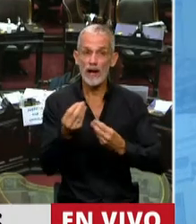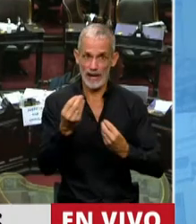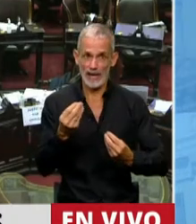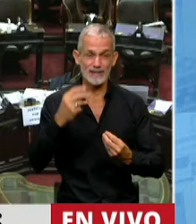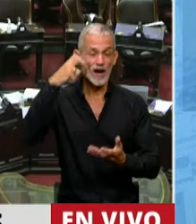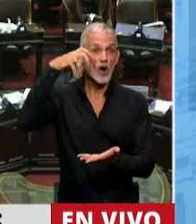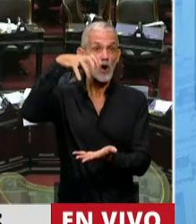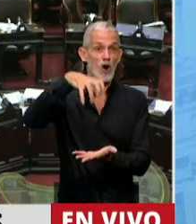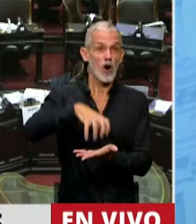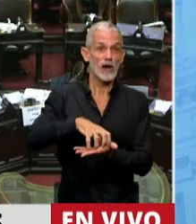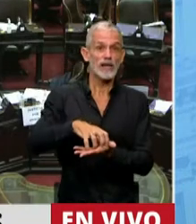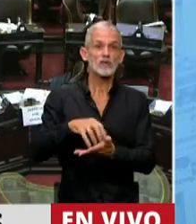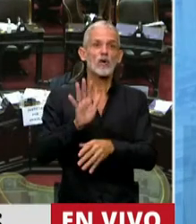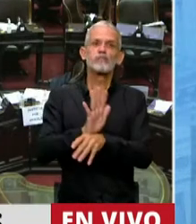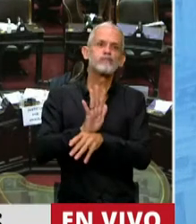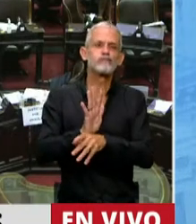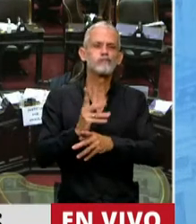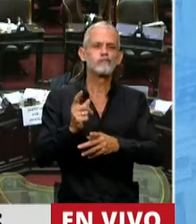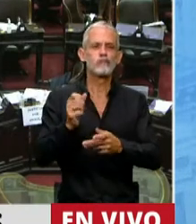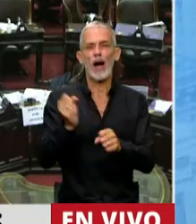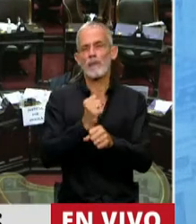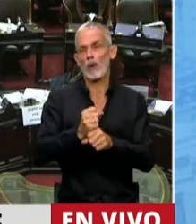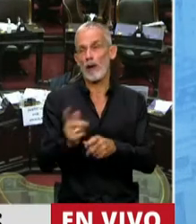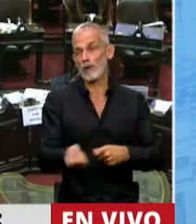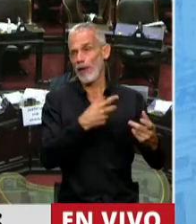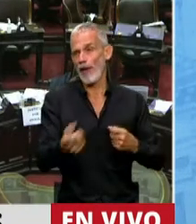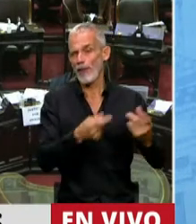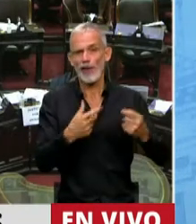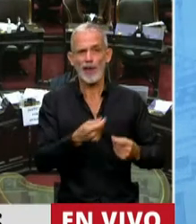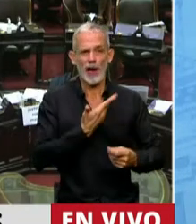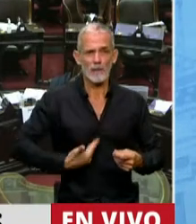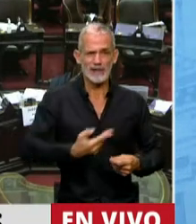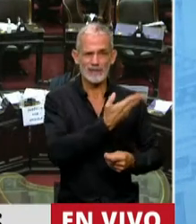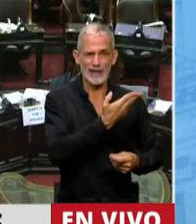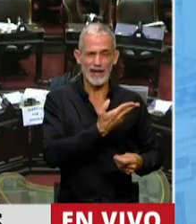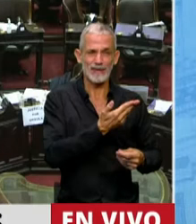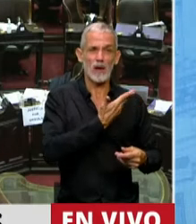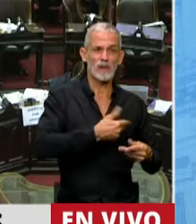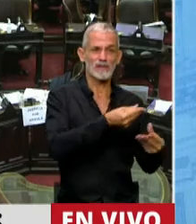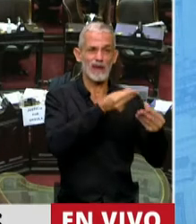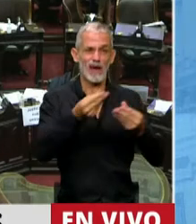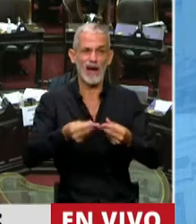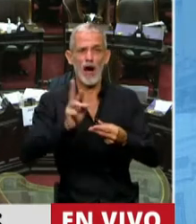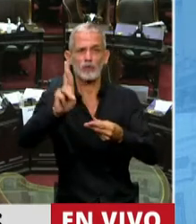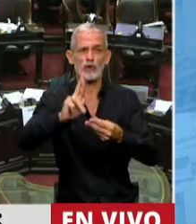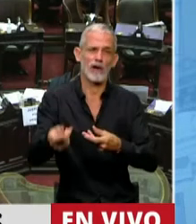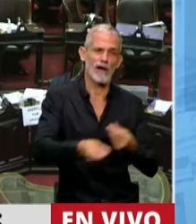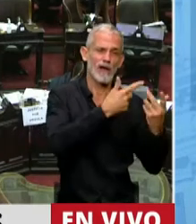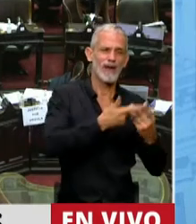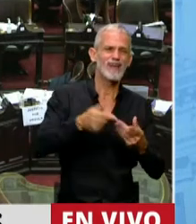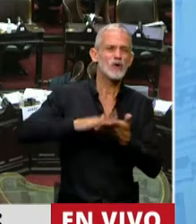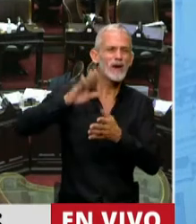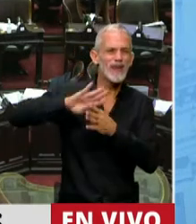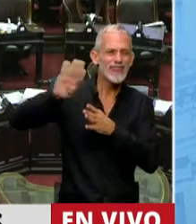el Congreso actúe como una verdadera escribanía que le dé garantía a todas las operaciones de